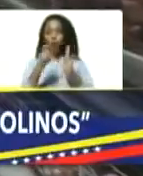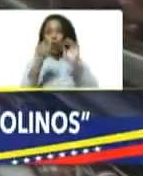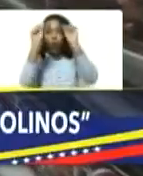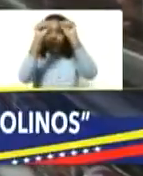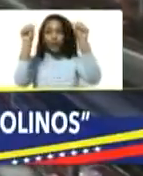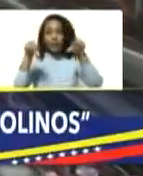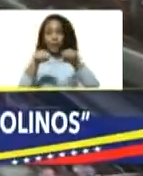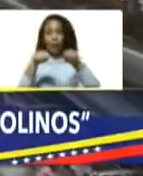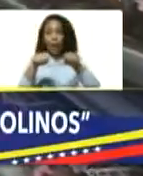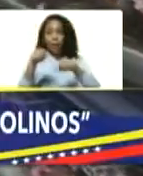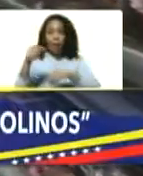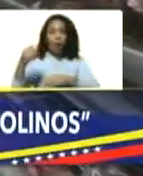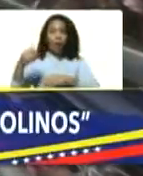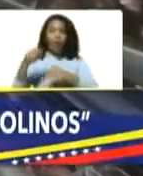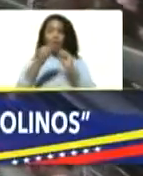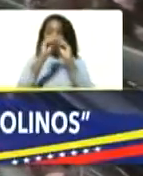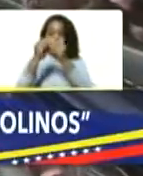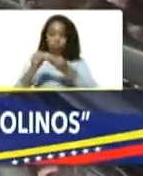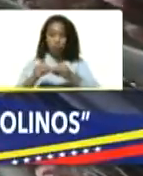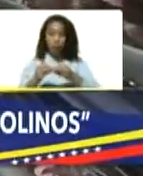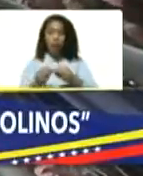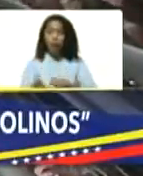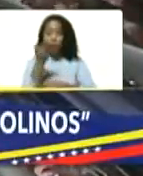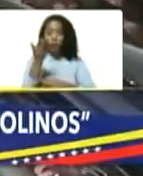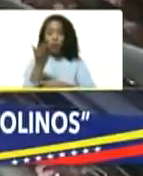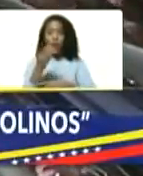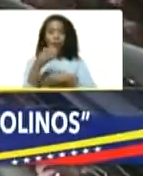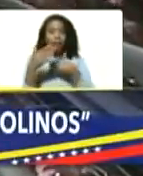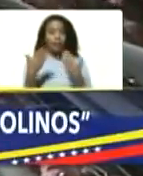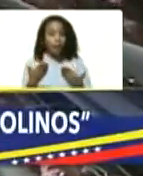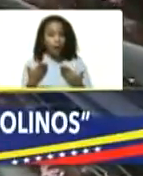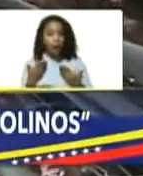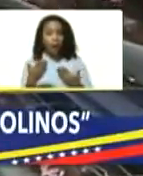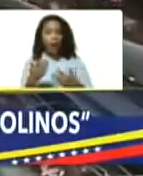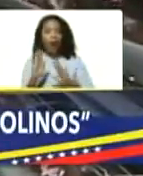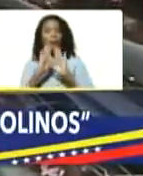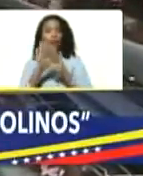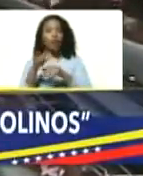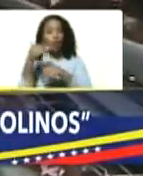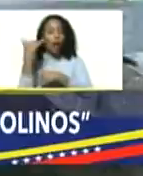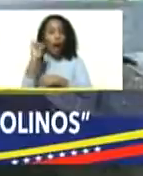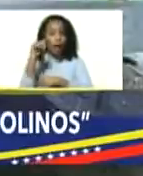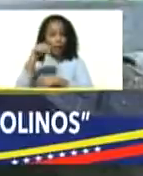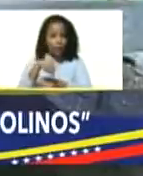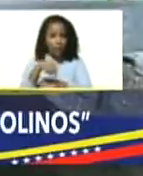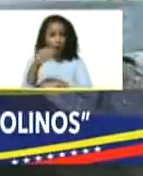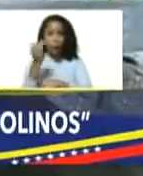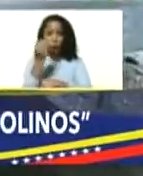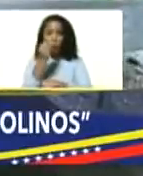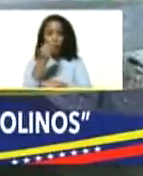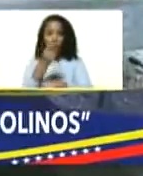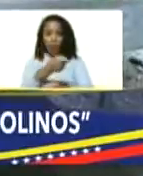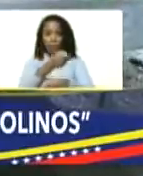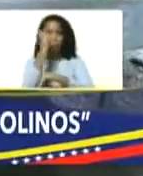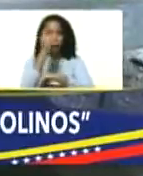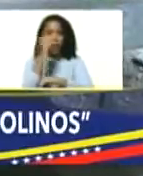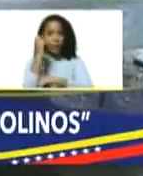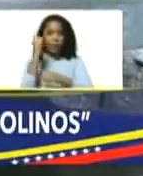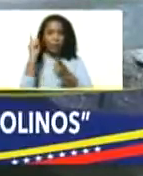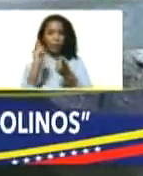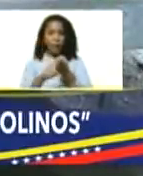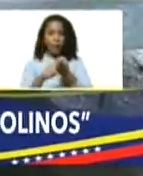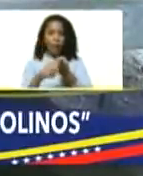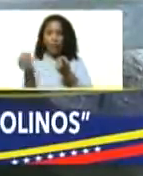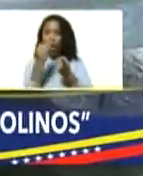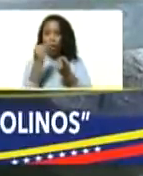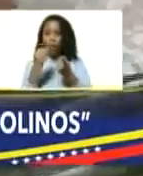pecuario muy robusto que aunado al aporte que tenemos de la proteína de pesca y de proteínas por